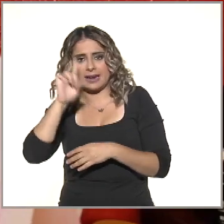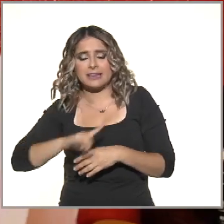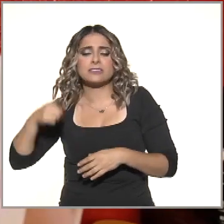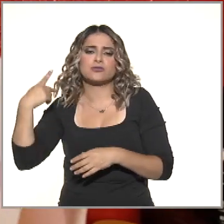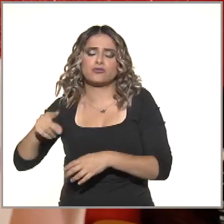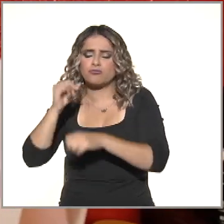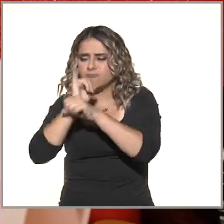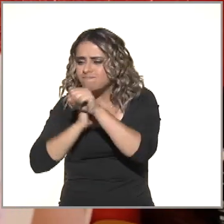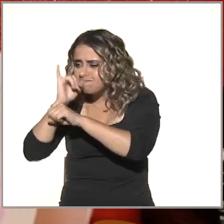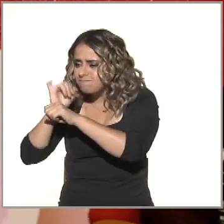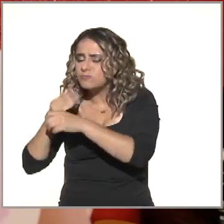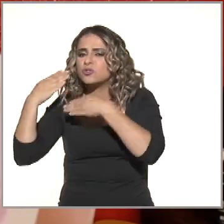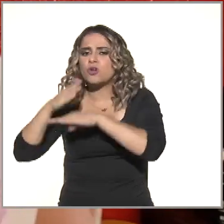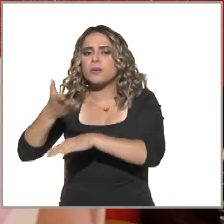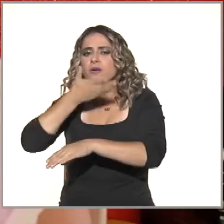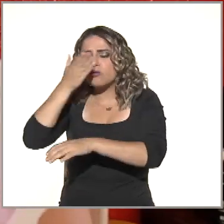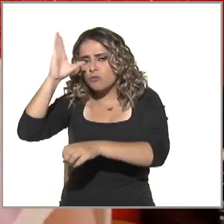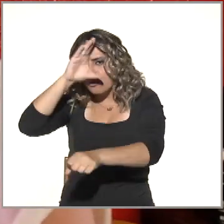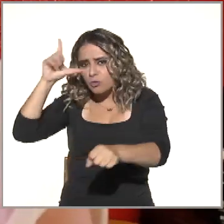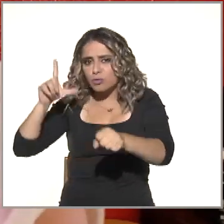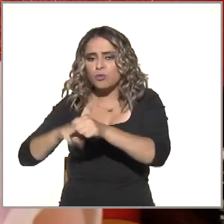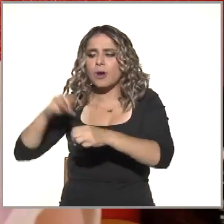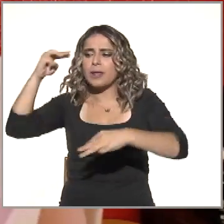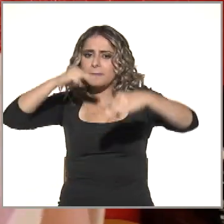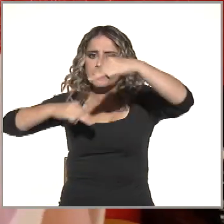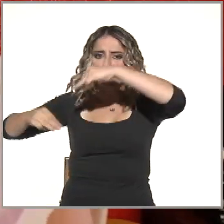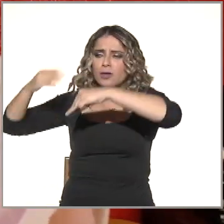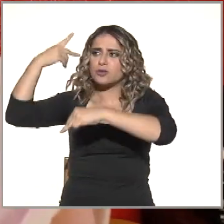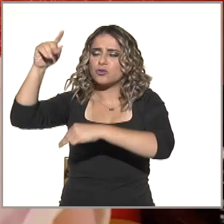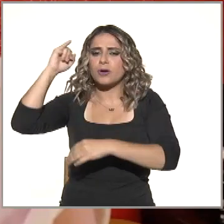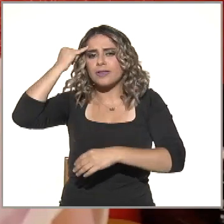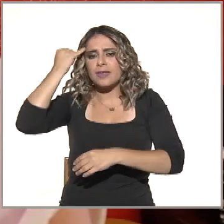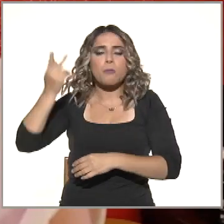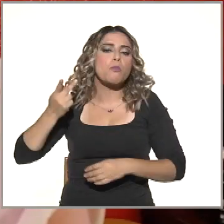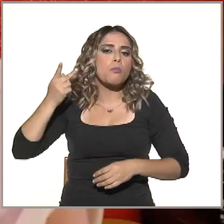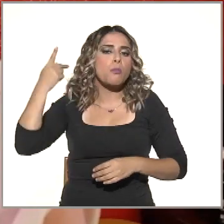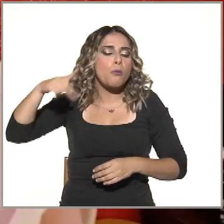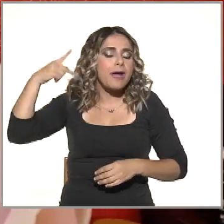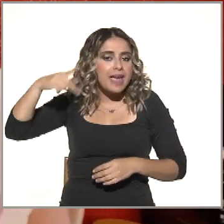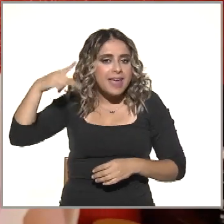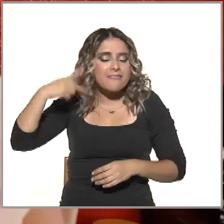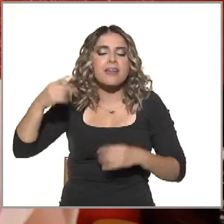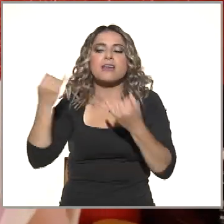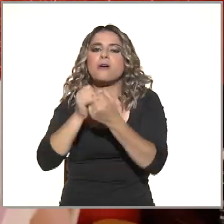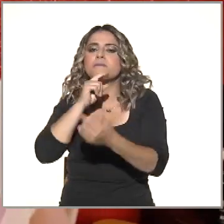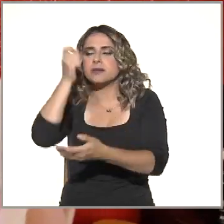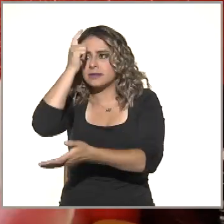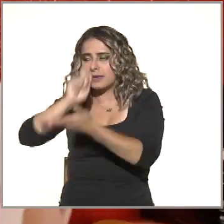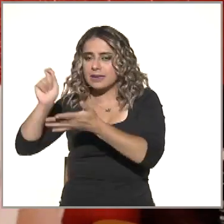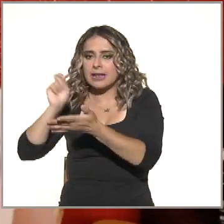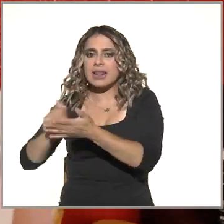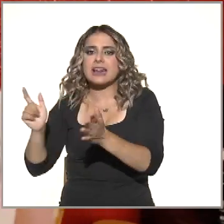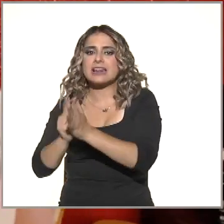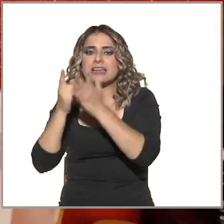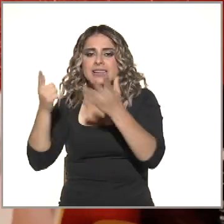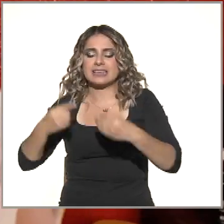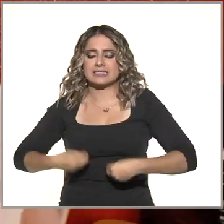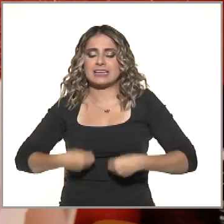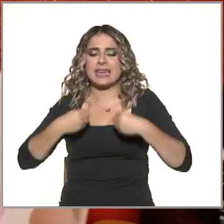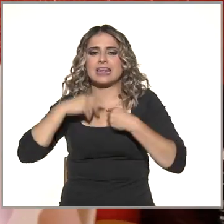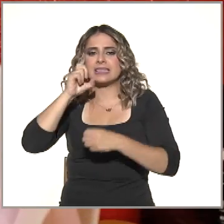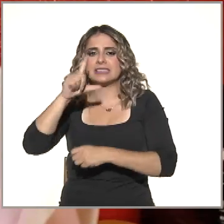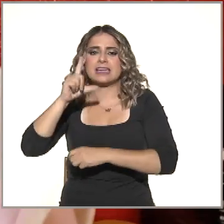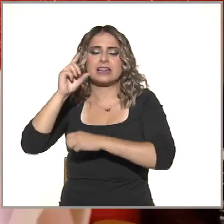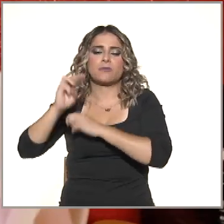vida a investigar las tradiciones de la Sierra de Puebla y publicó el libro para niños y niñas, Seres del Mundo